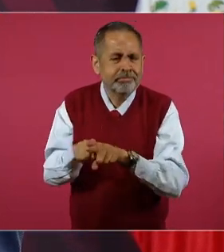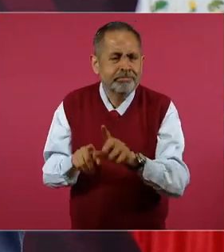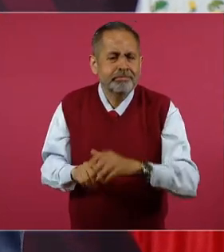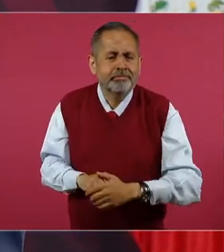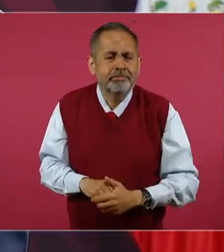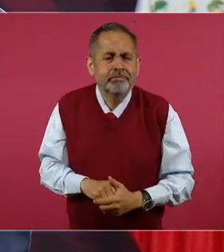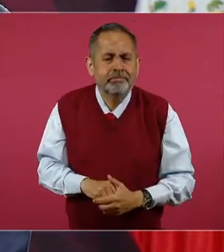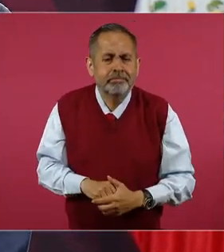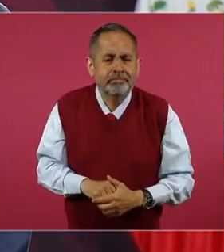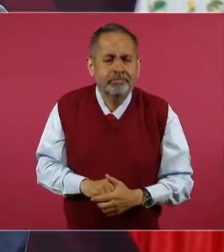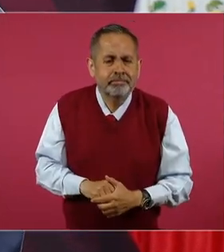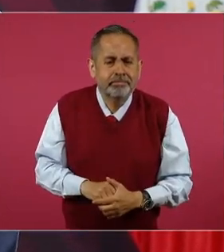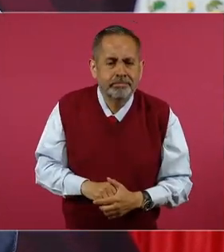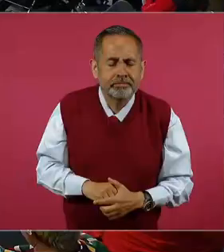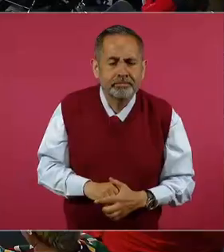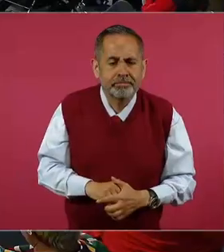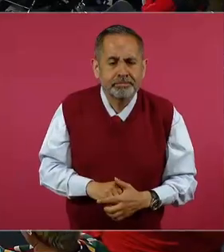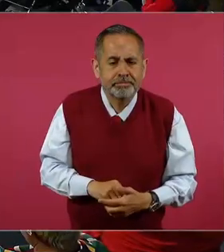su